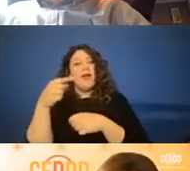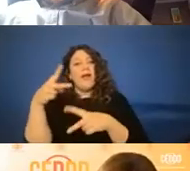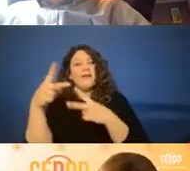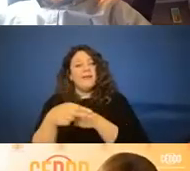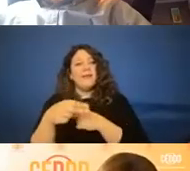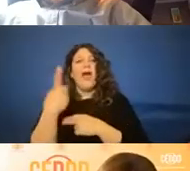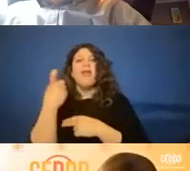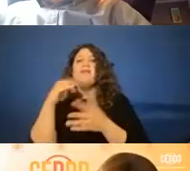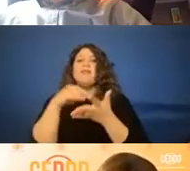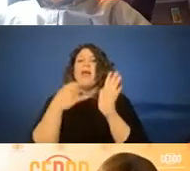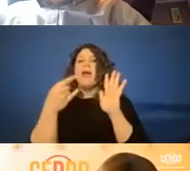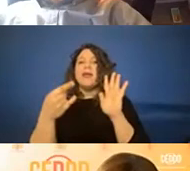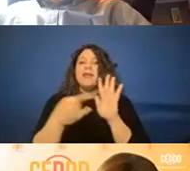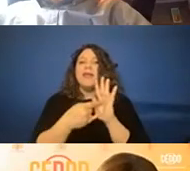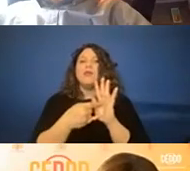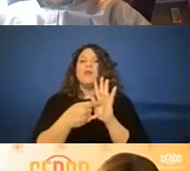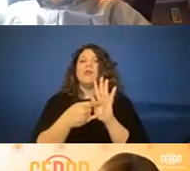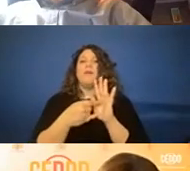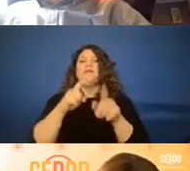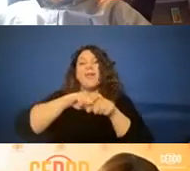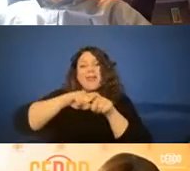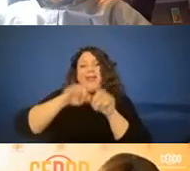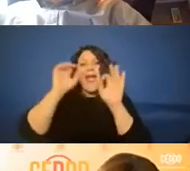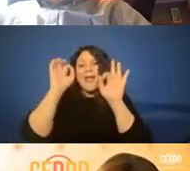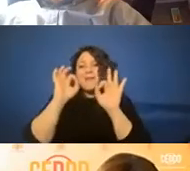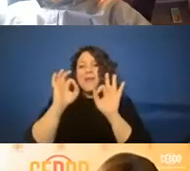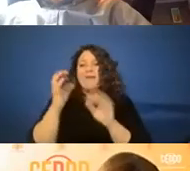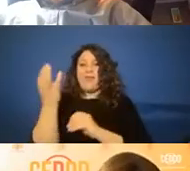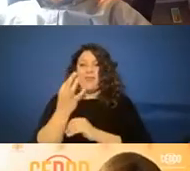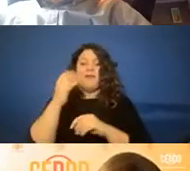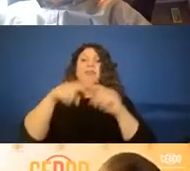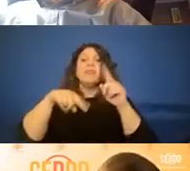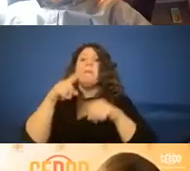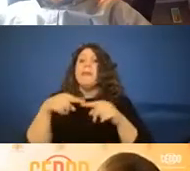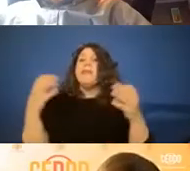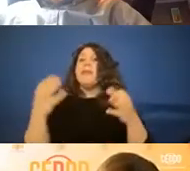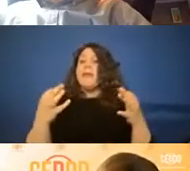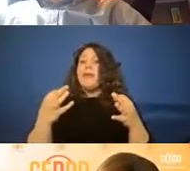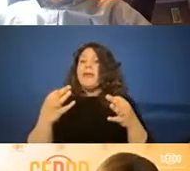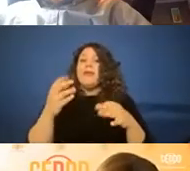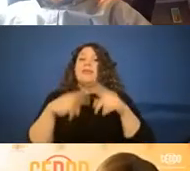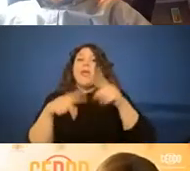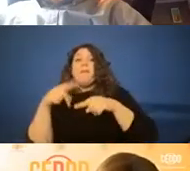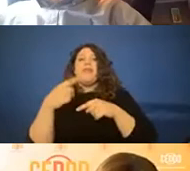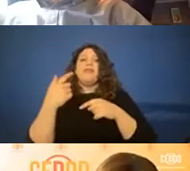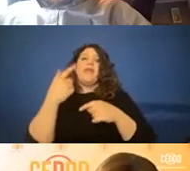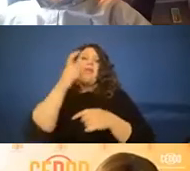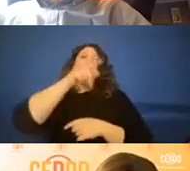que tener determinadas condiciones en función de ¿qué? De cómo funcionan las